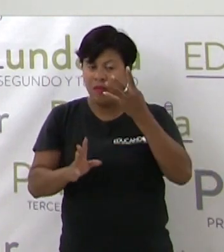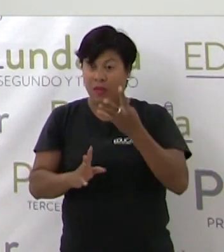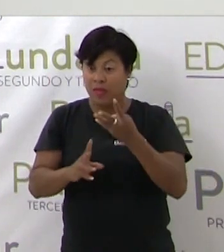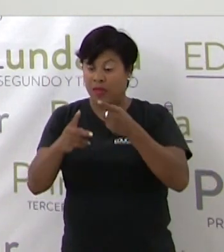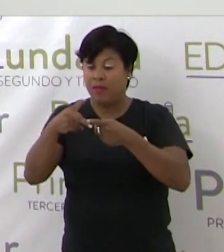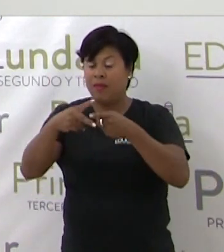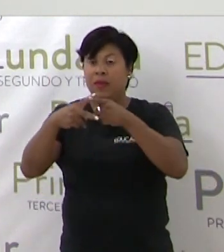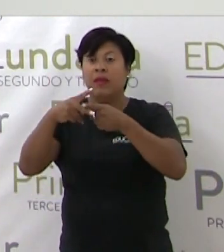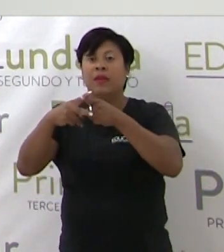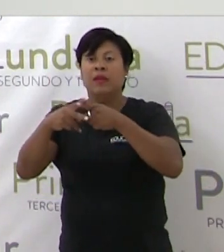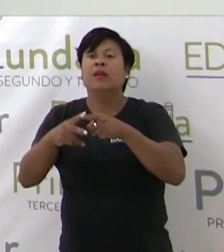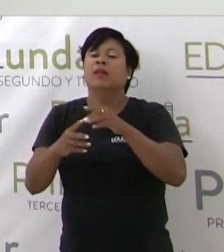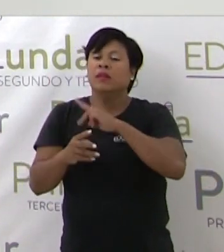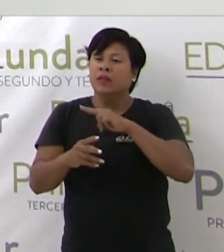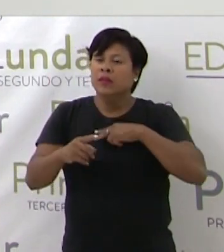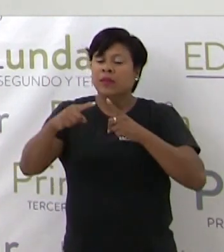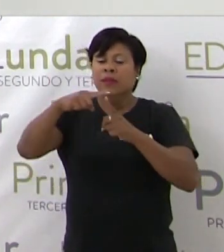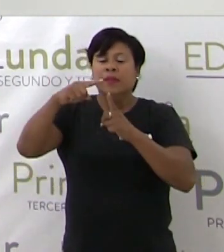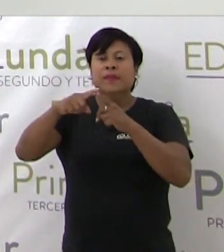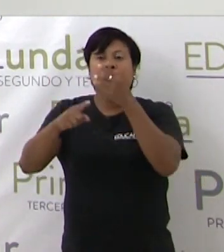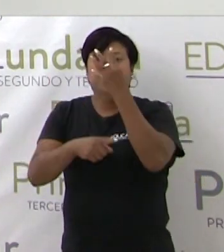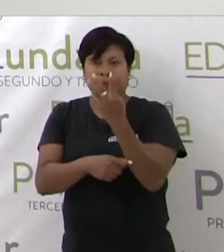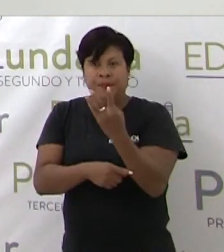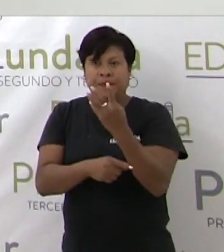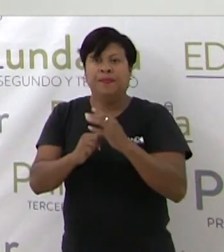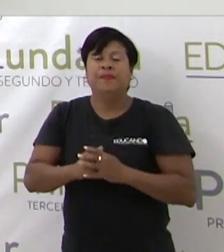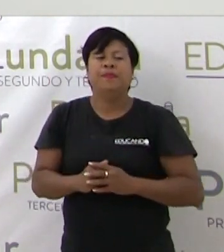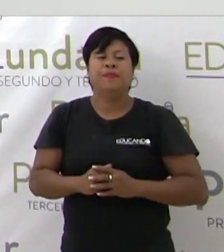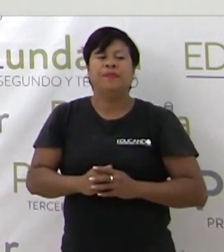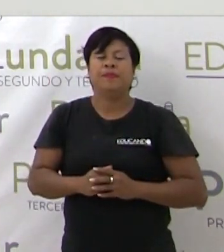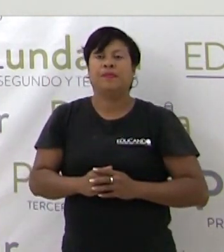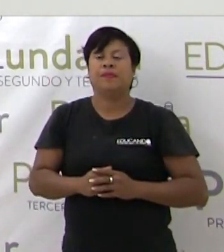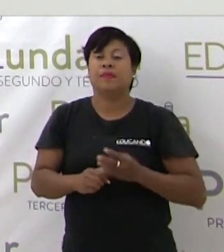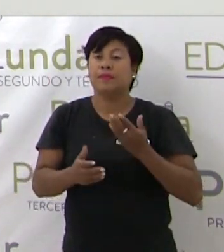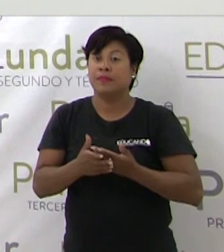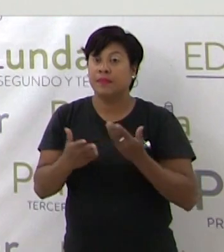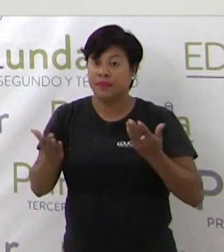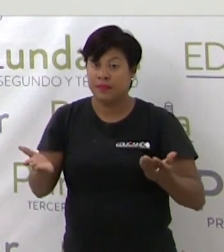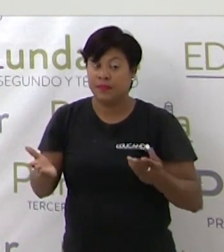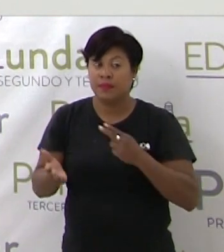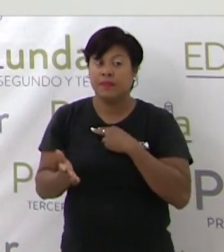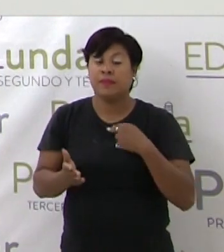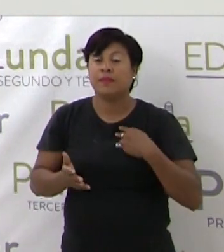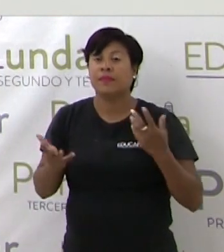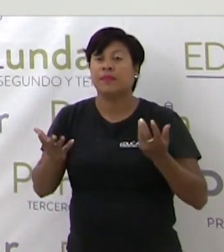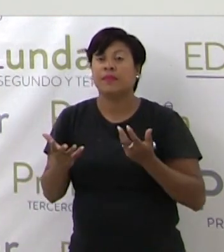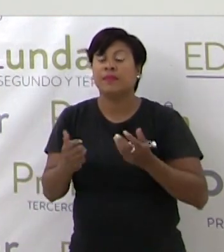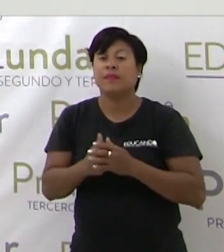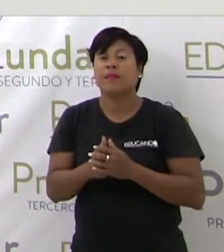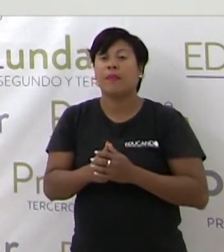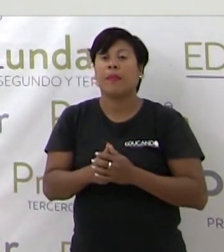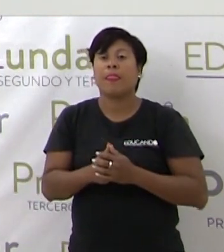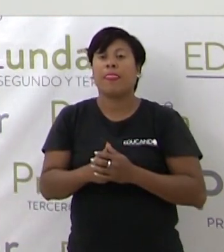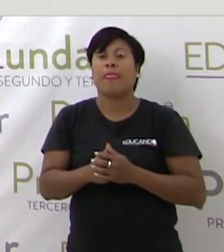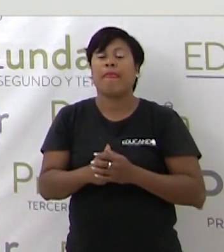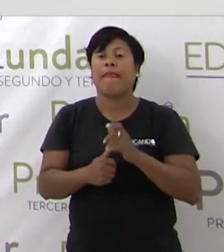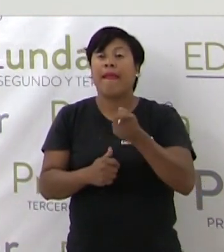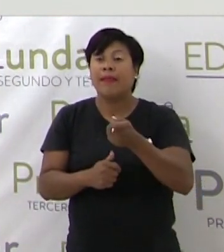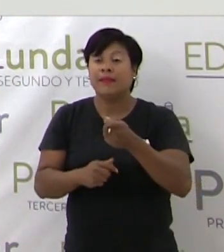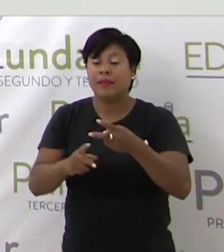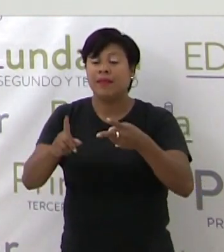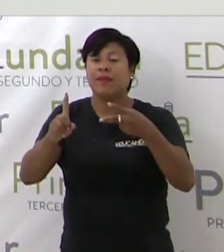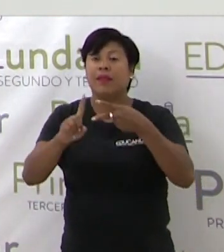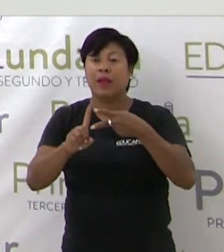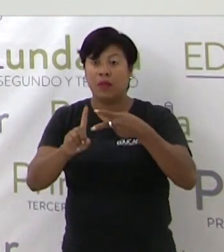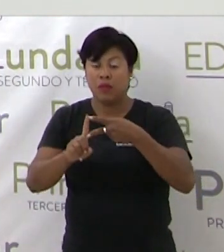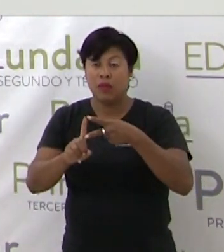pues lo dividimos entre de 4 y nos tocó de 90 grados. Ahora vamos a trazar una figura geométrica que es el triángulo. El